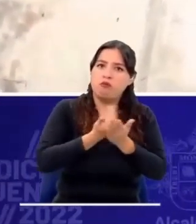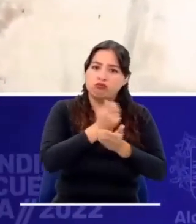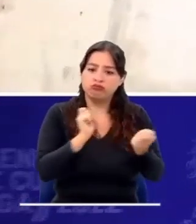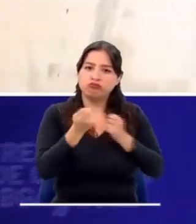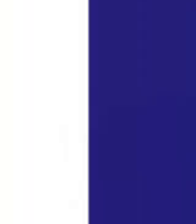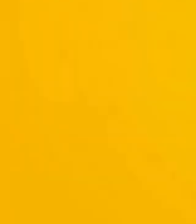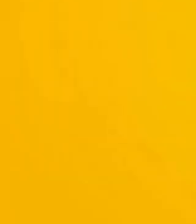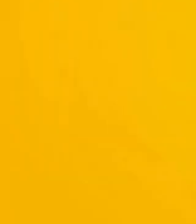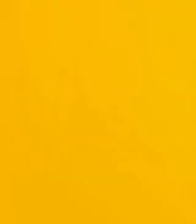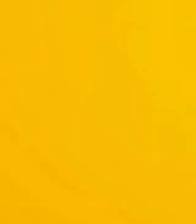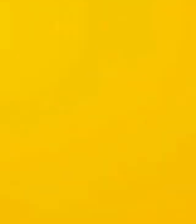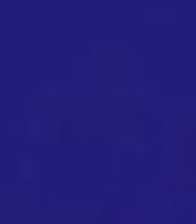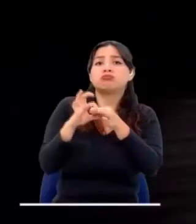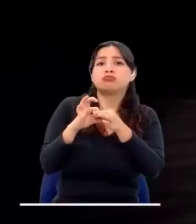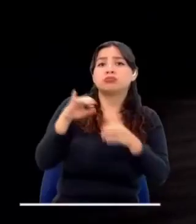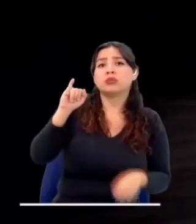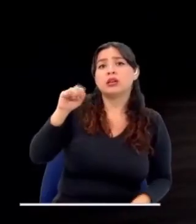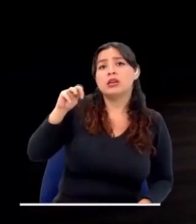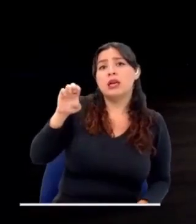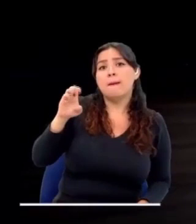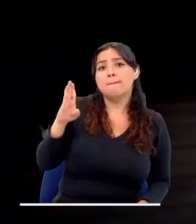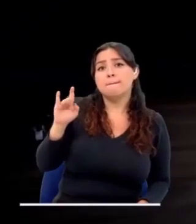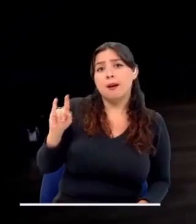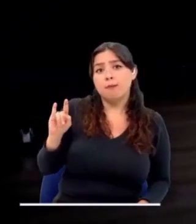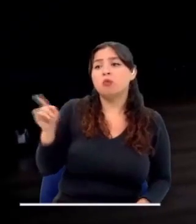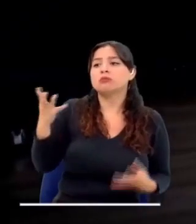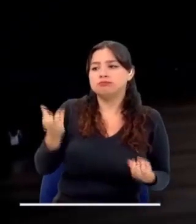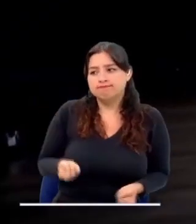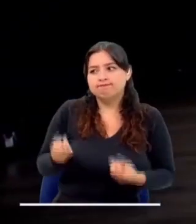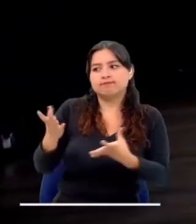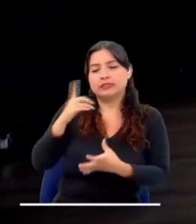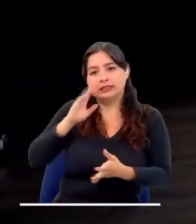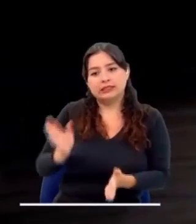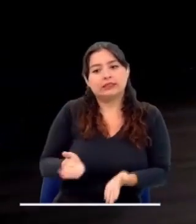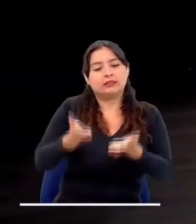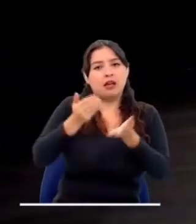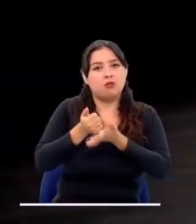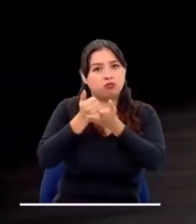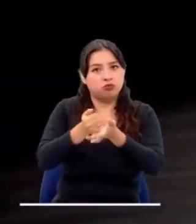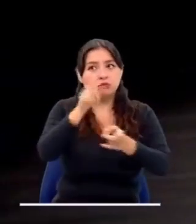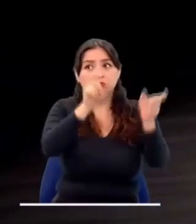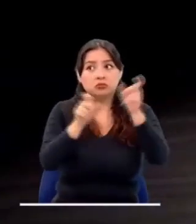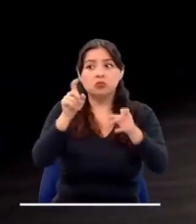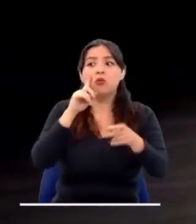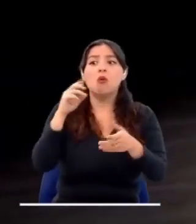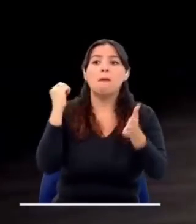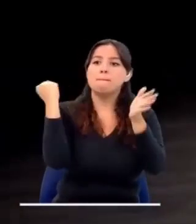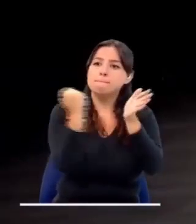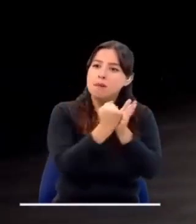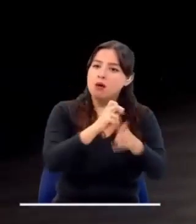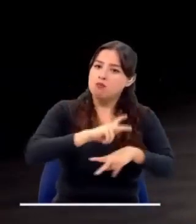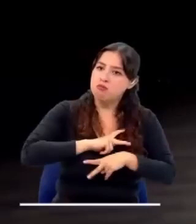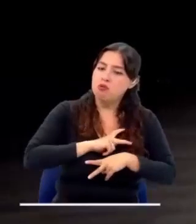jóvenes que vienen avanzando con la apicultura y les estamos ayudando para que tengan marca, para que la puedan vender a mejor precio en la ciudad,